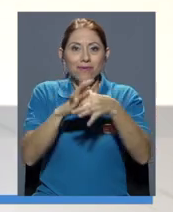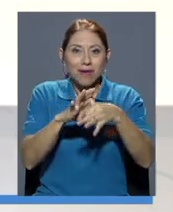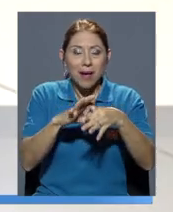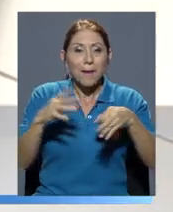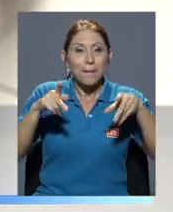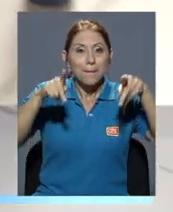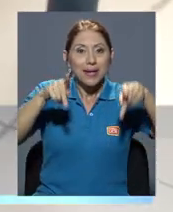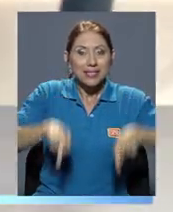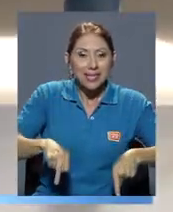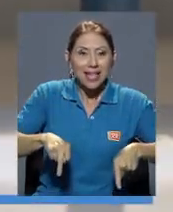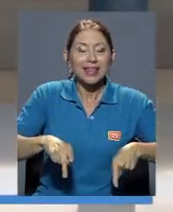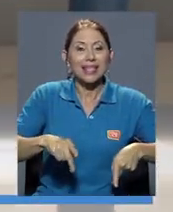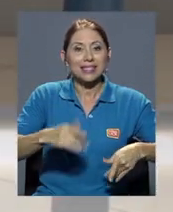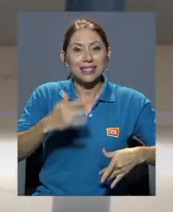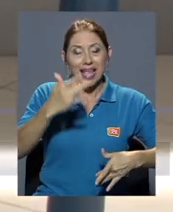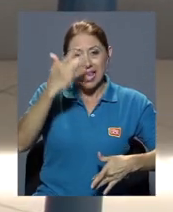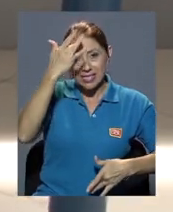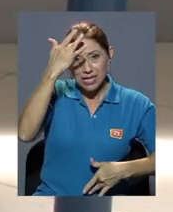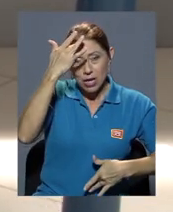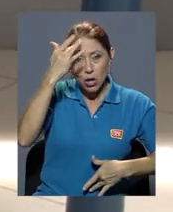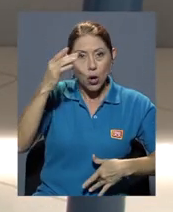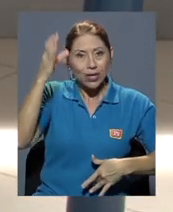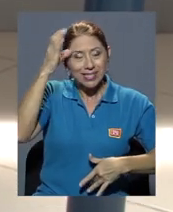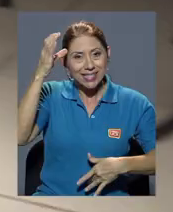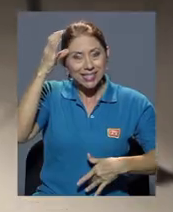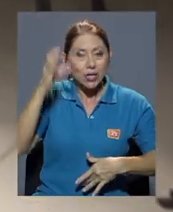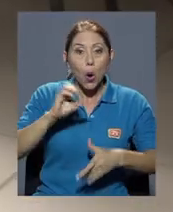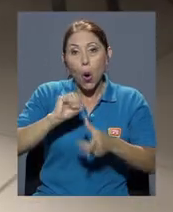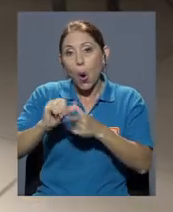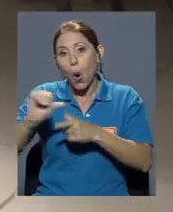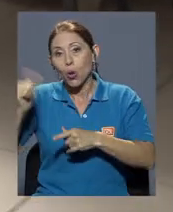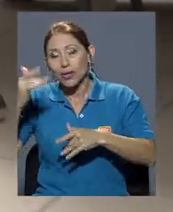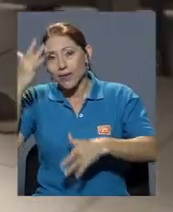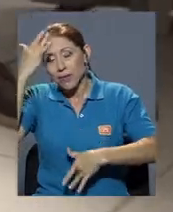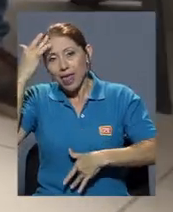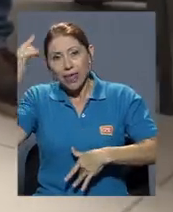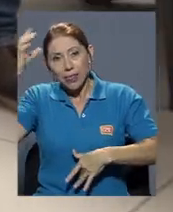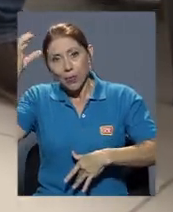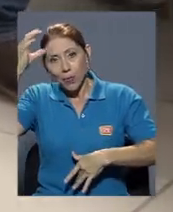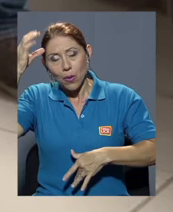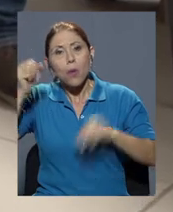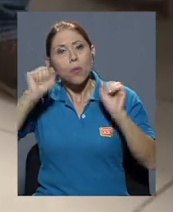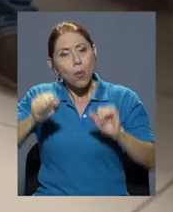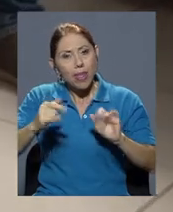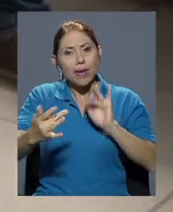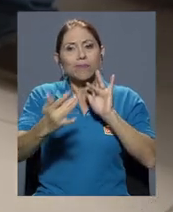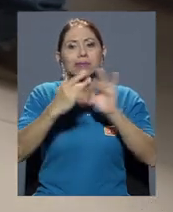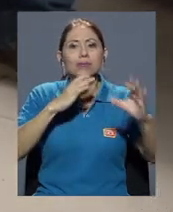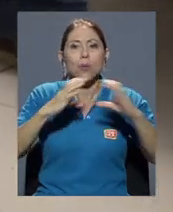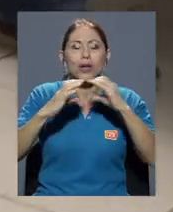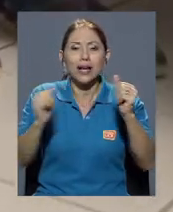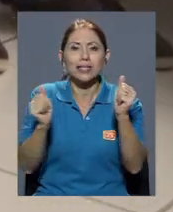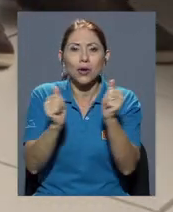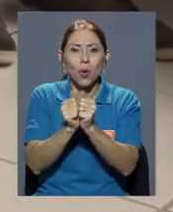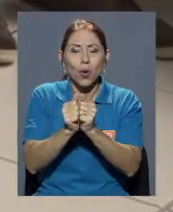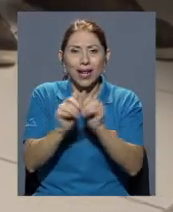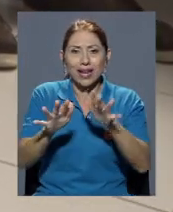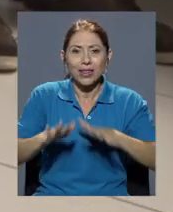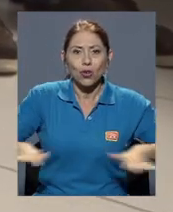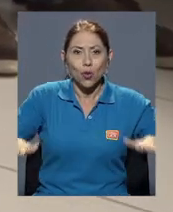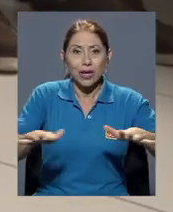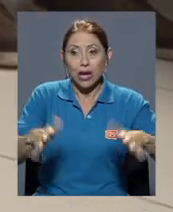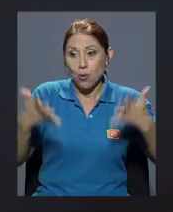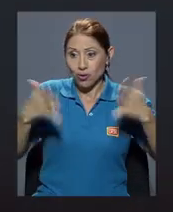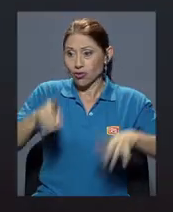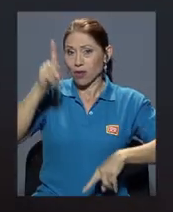lateral amiotrófica u otra enfermedad neurodegenerativa la oportunidad de comunicarse con el entorno, una vez perdidas sus